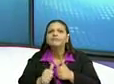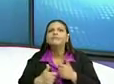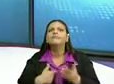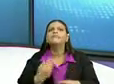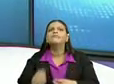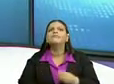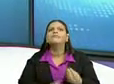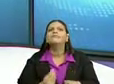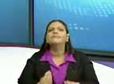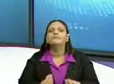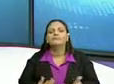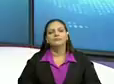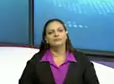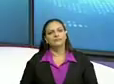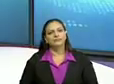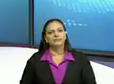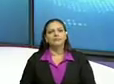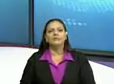5:50,